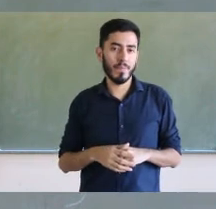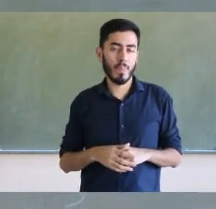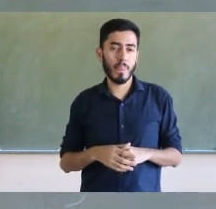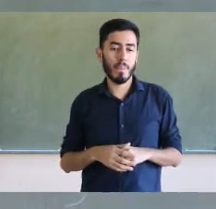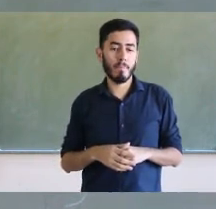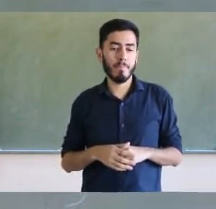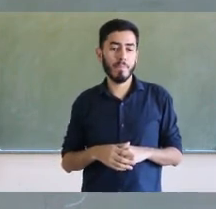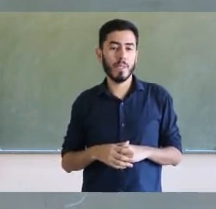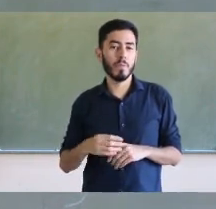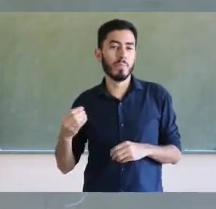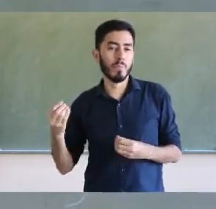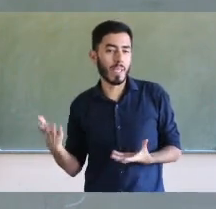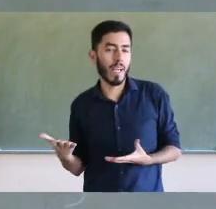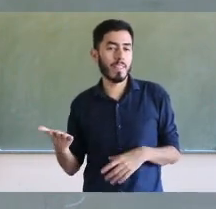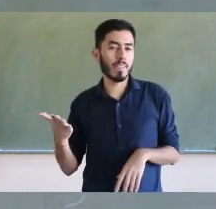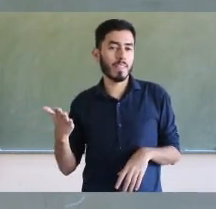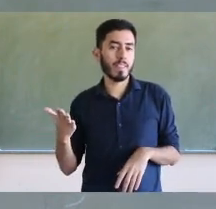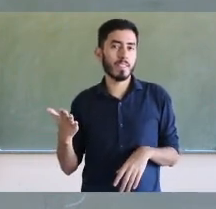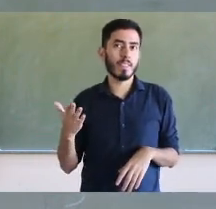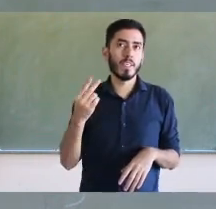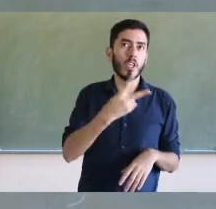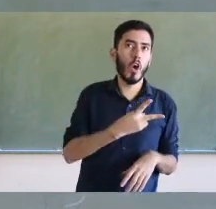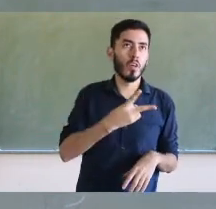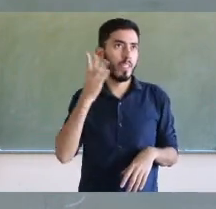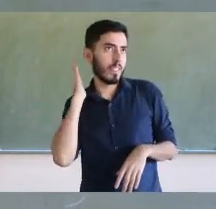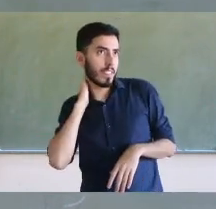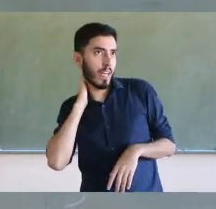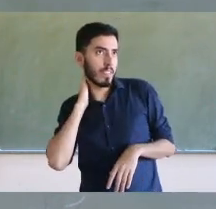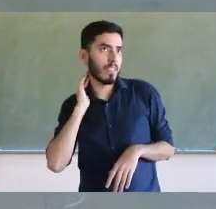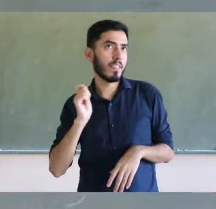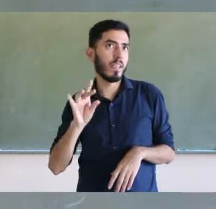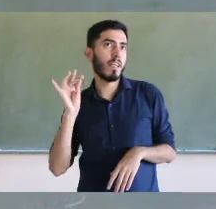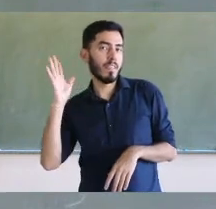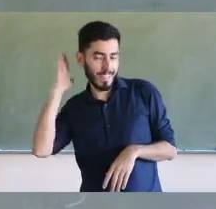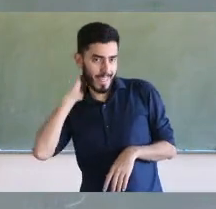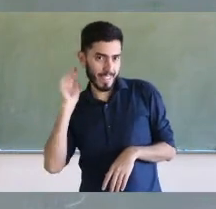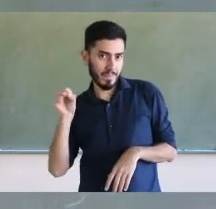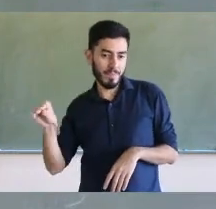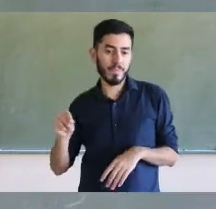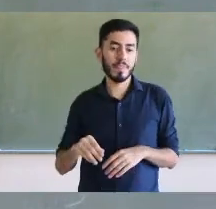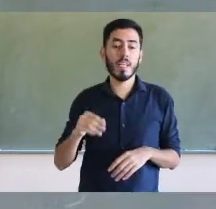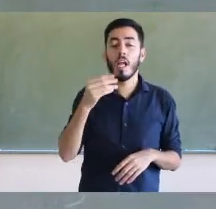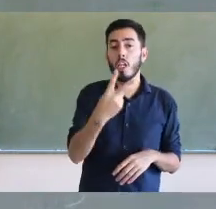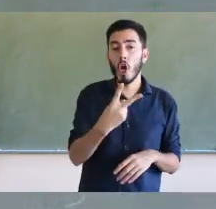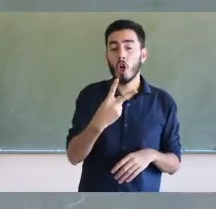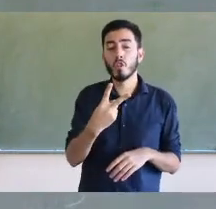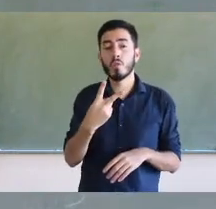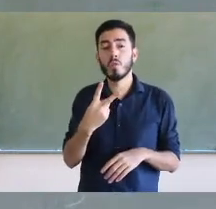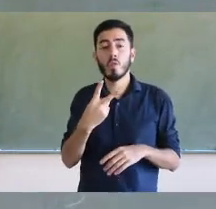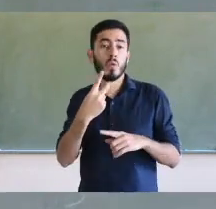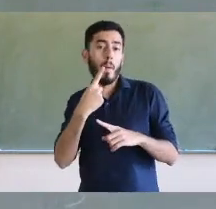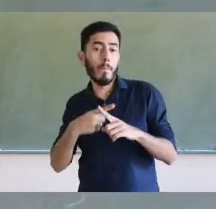¿Por qué? Un múltiplo común. Entre 2 y 16, 16. Al 2 lo multiplico por 8 para llegar a